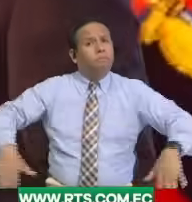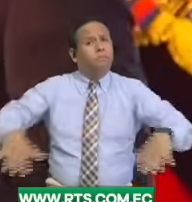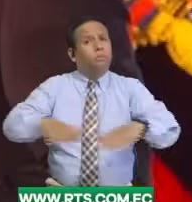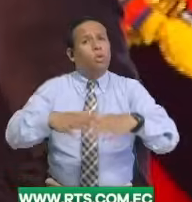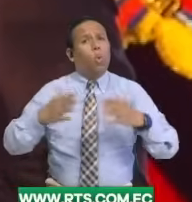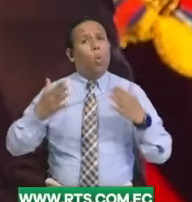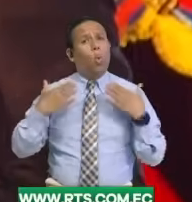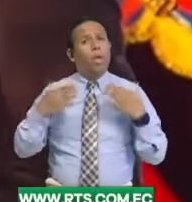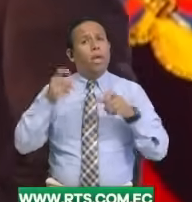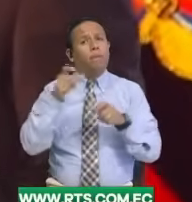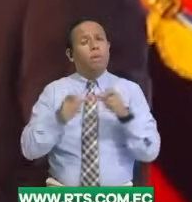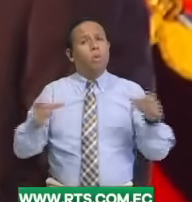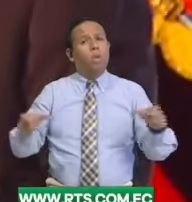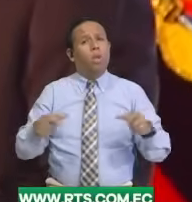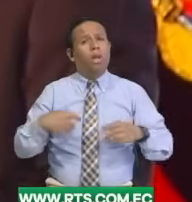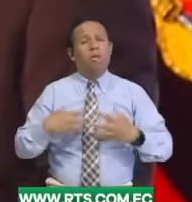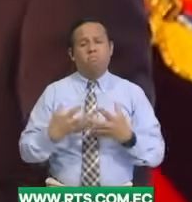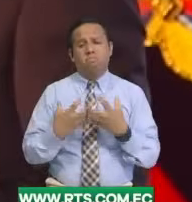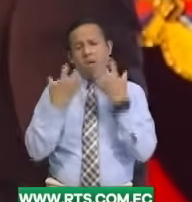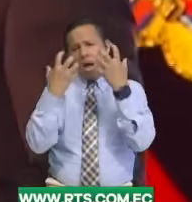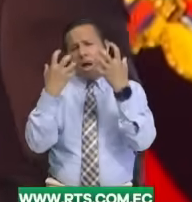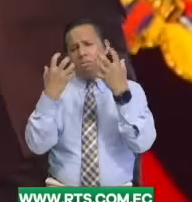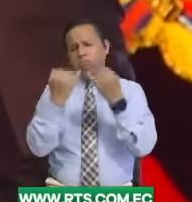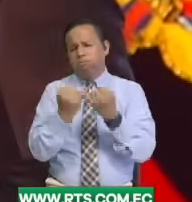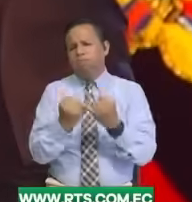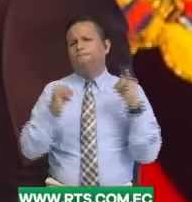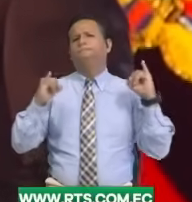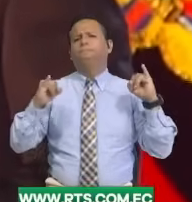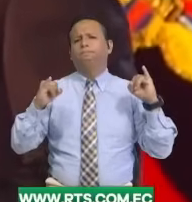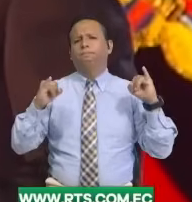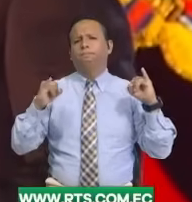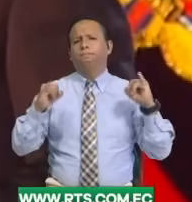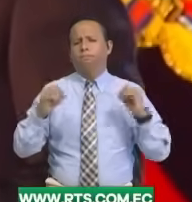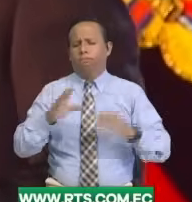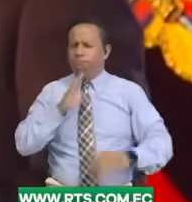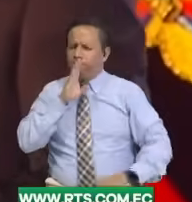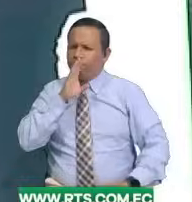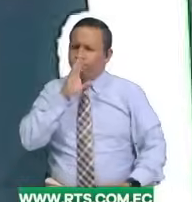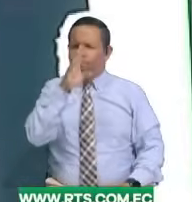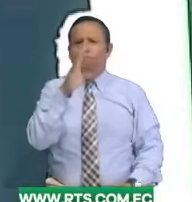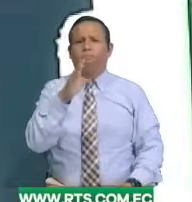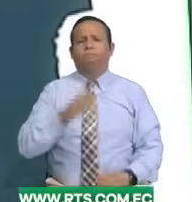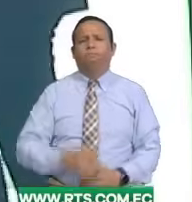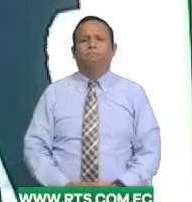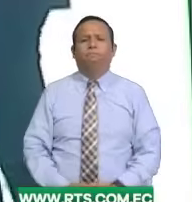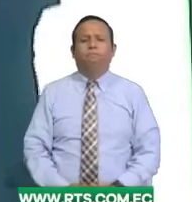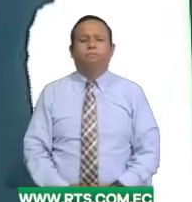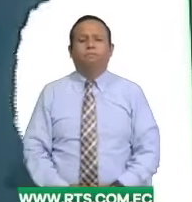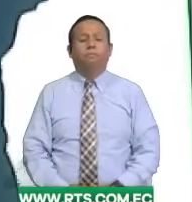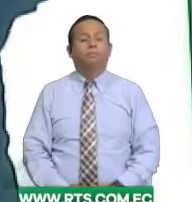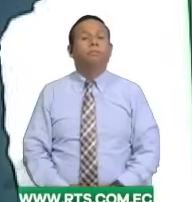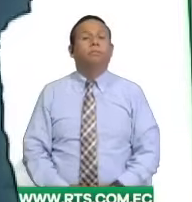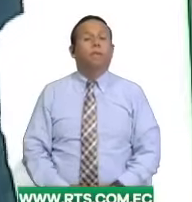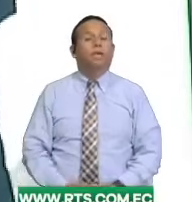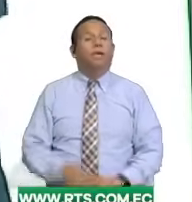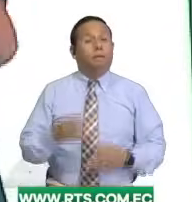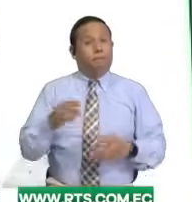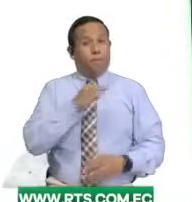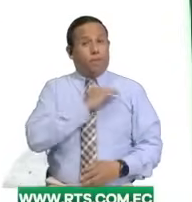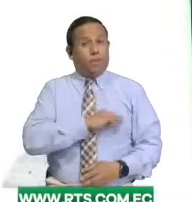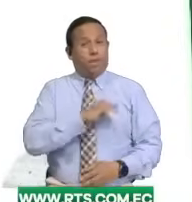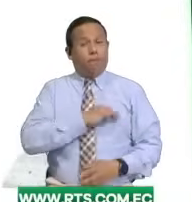cepa, arrechos e independientes, siempre. Como parte del programa, la municipalidad